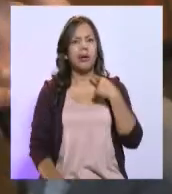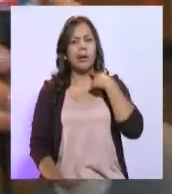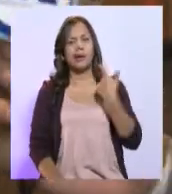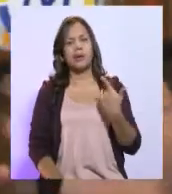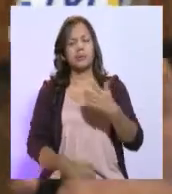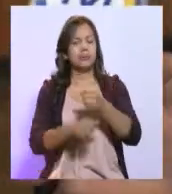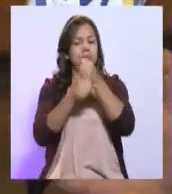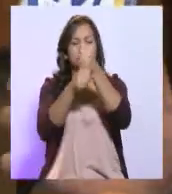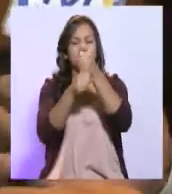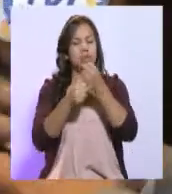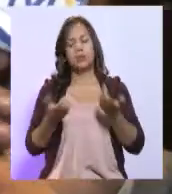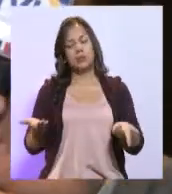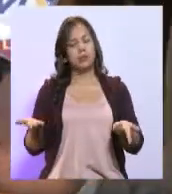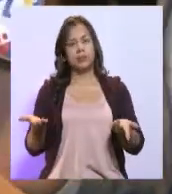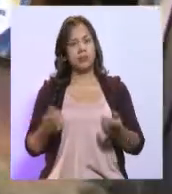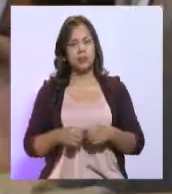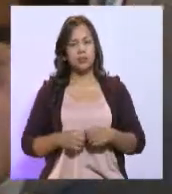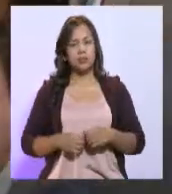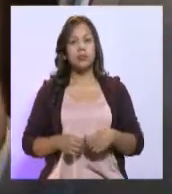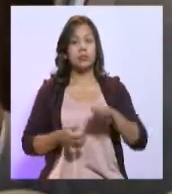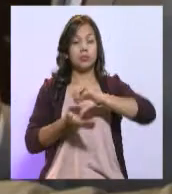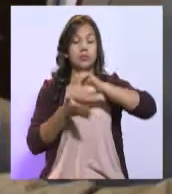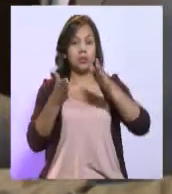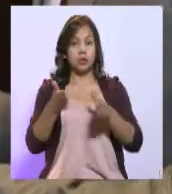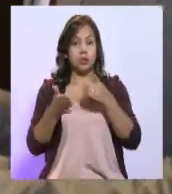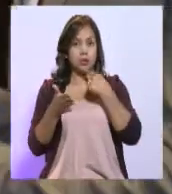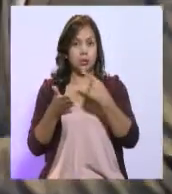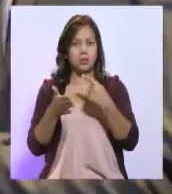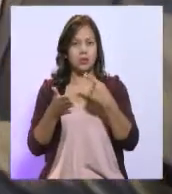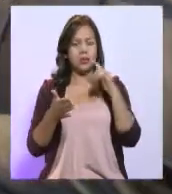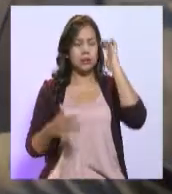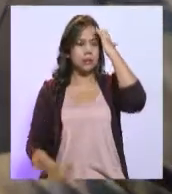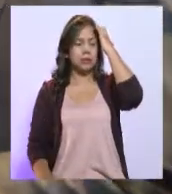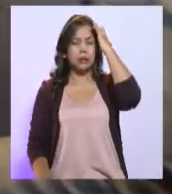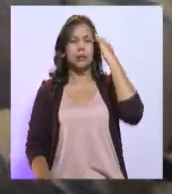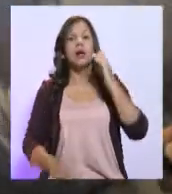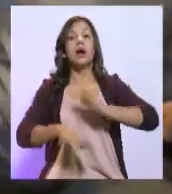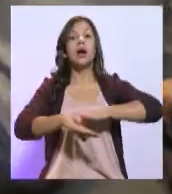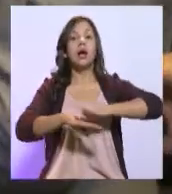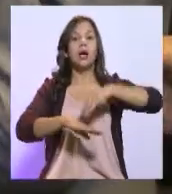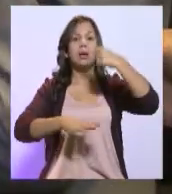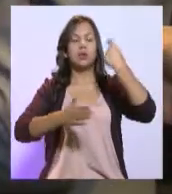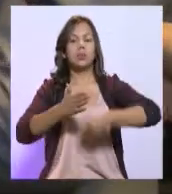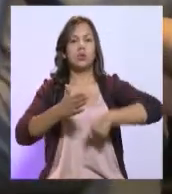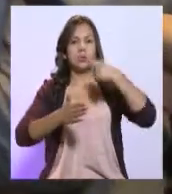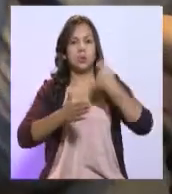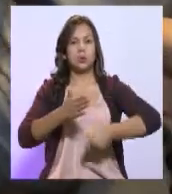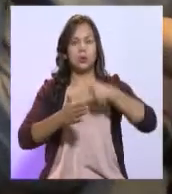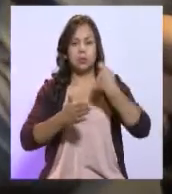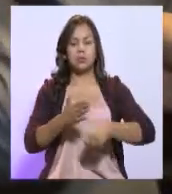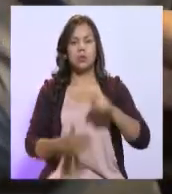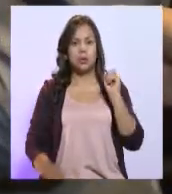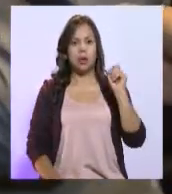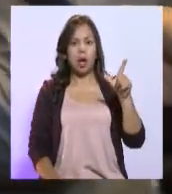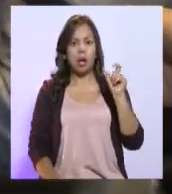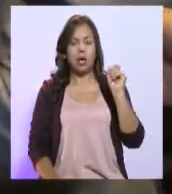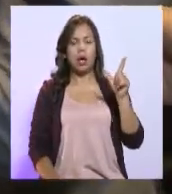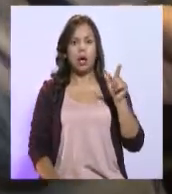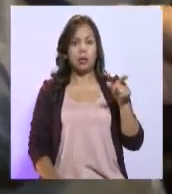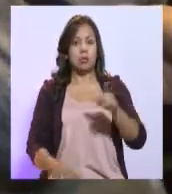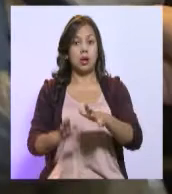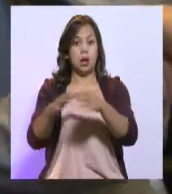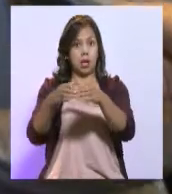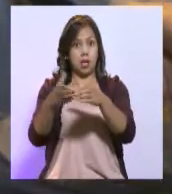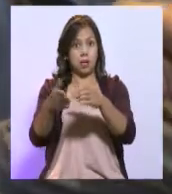seguridad. Los ciudadanos expresan su malestar por los cobros excesivos en cuanto a las multas. ¿Es a ello a lo que la comisión